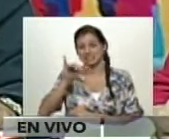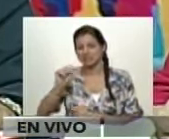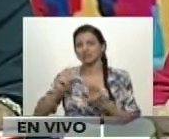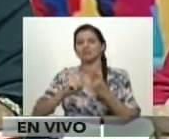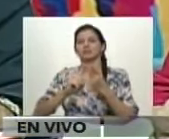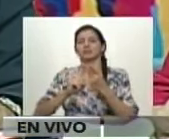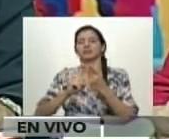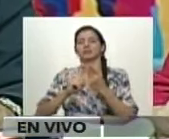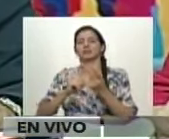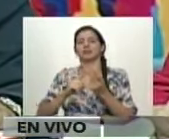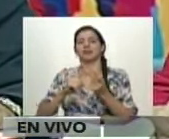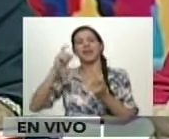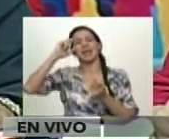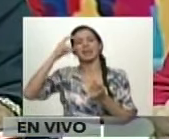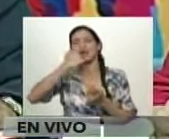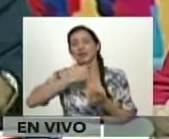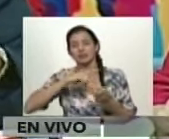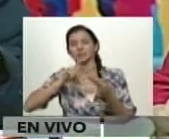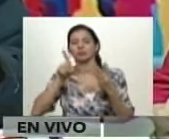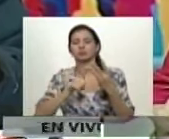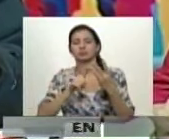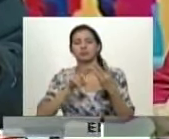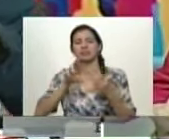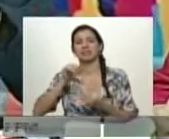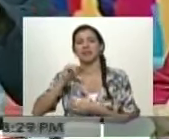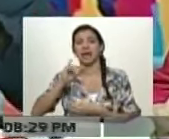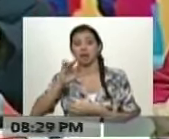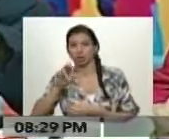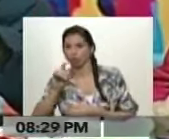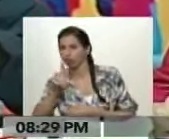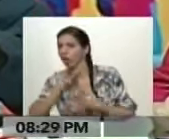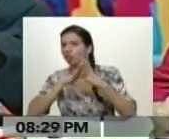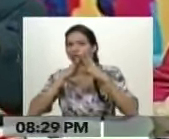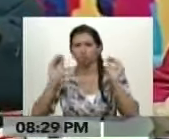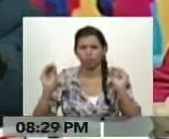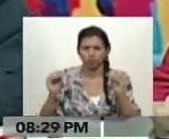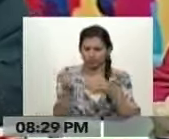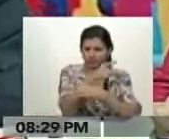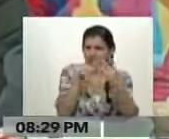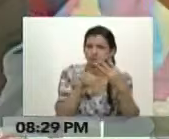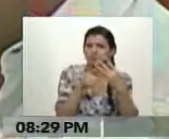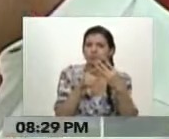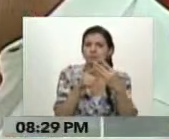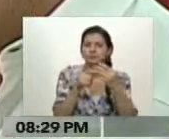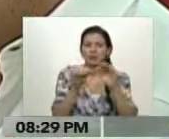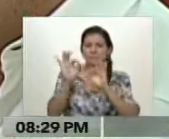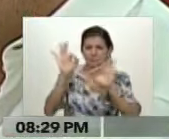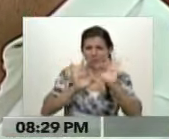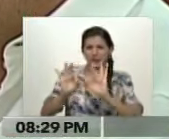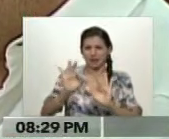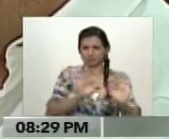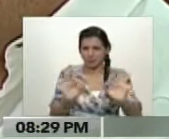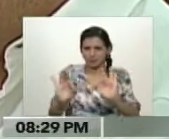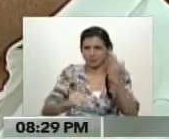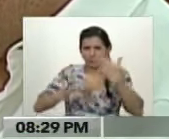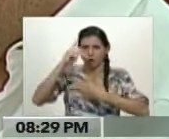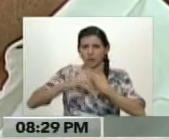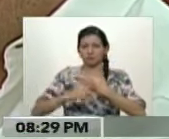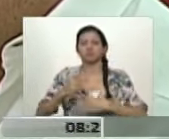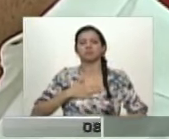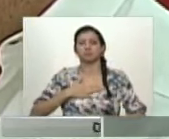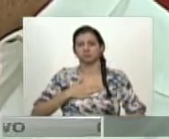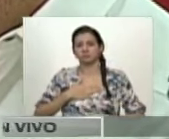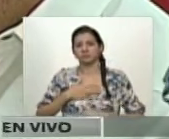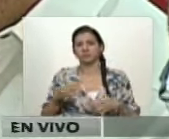Ricardo Molina y otros. Deberían preparar un buen boceto de programa y yo me